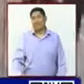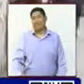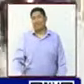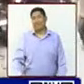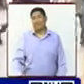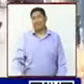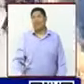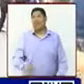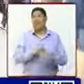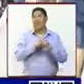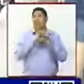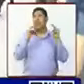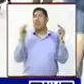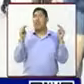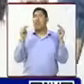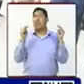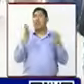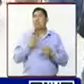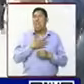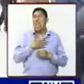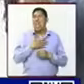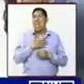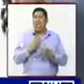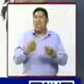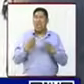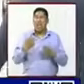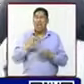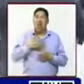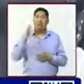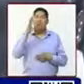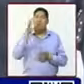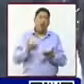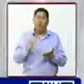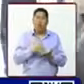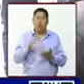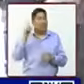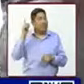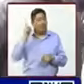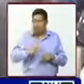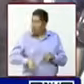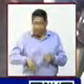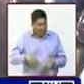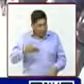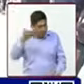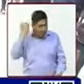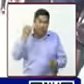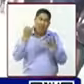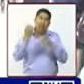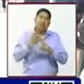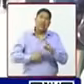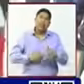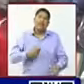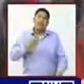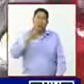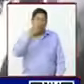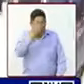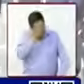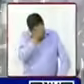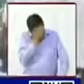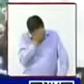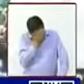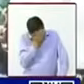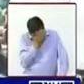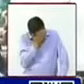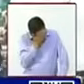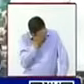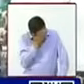En Navidad lo que quisiera que me regalen es que me devuelvan a mi madre de nuevo, pero no se va a poder. Se me murió hace 6 meses. Yeah. Ese es el regalo que